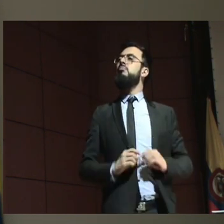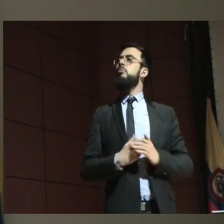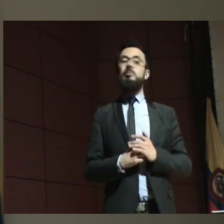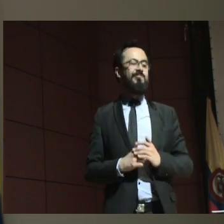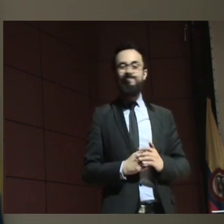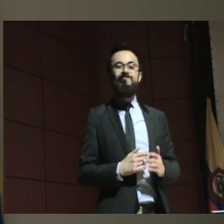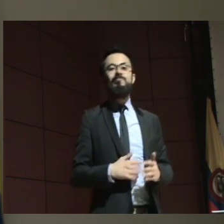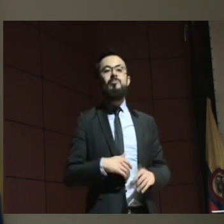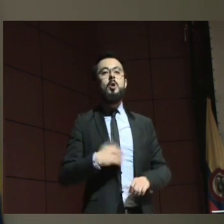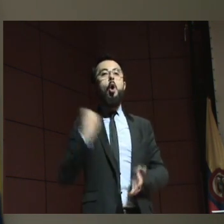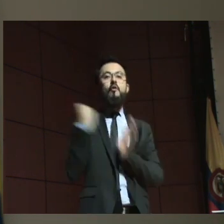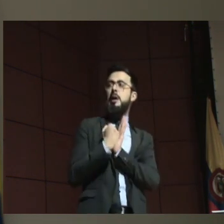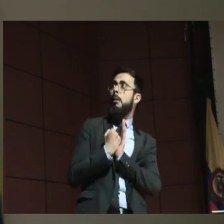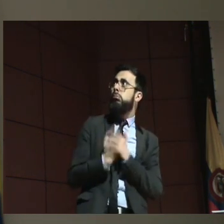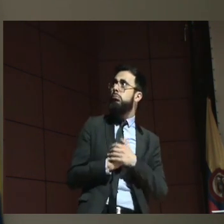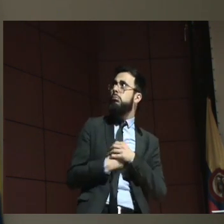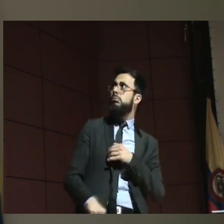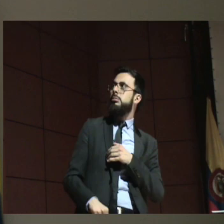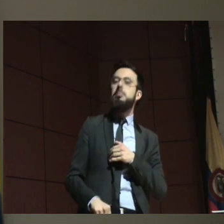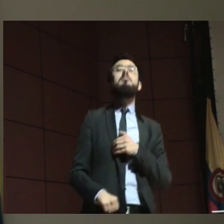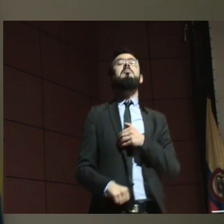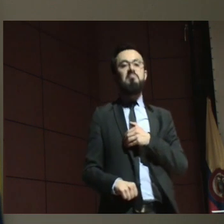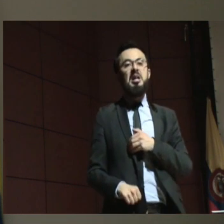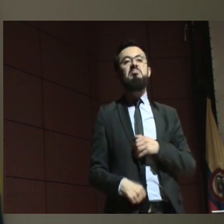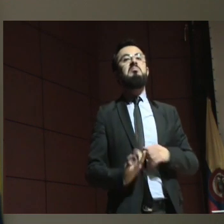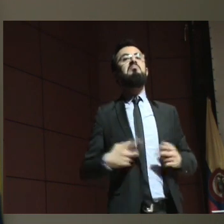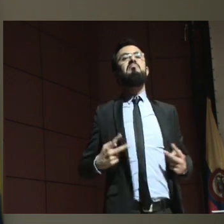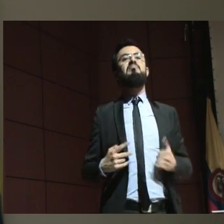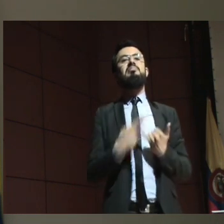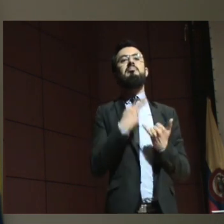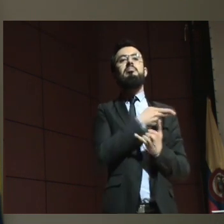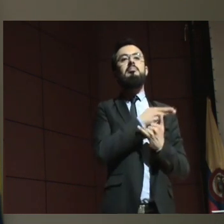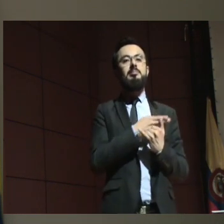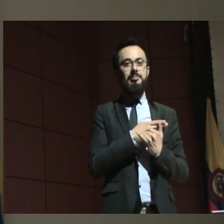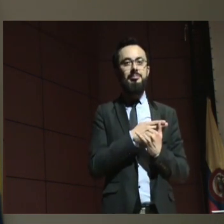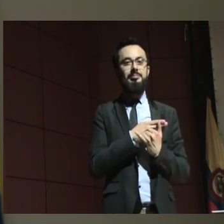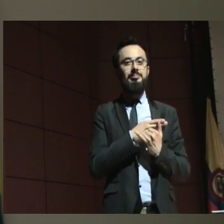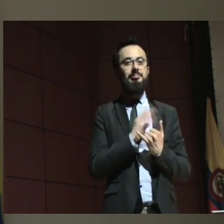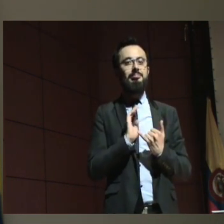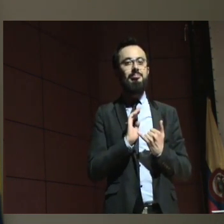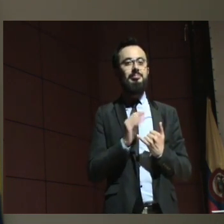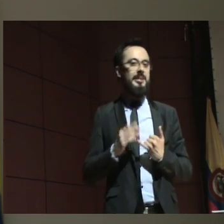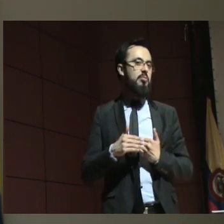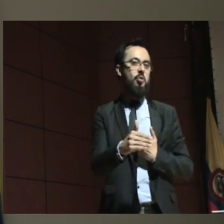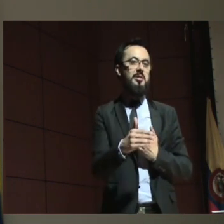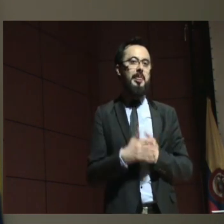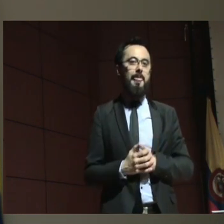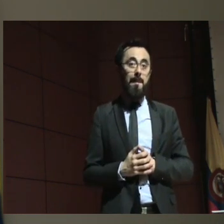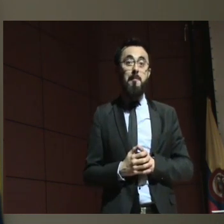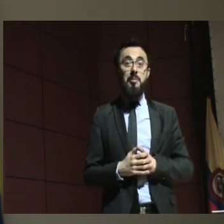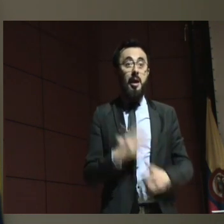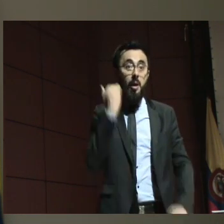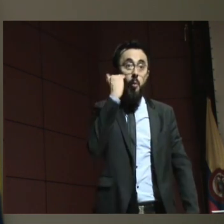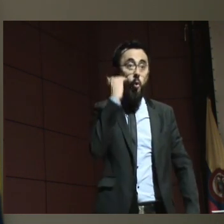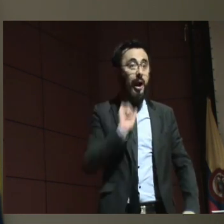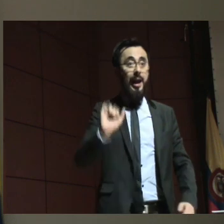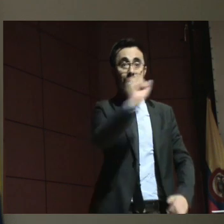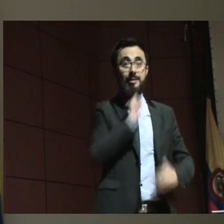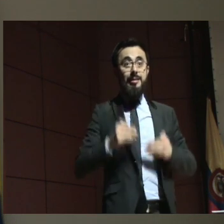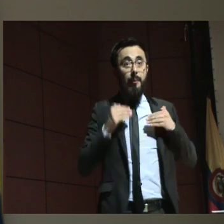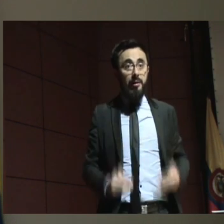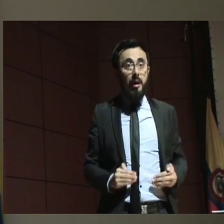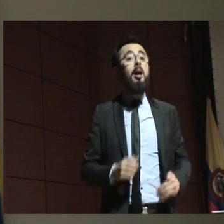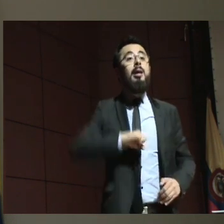les consultó de ninguna manera. Porque las mujeres con discapacidad también tienen derecho a interrumpir voluntariamente su embarazo,